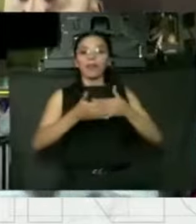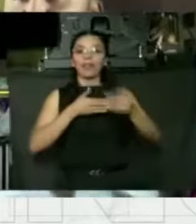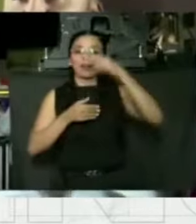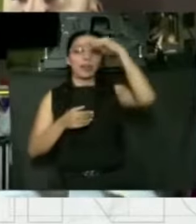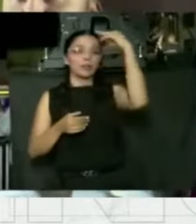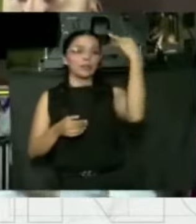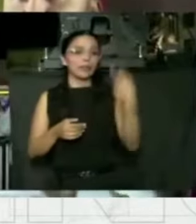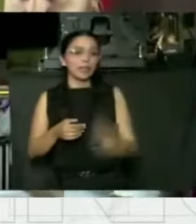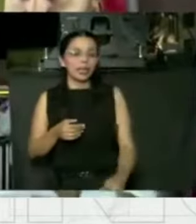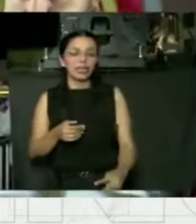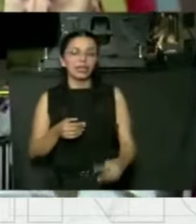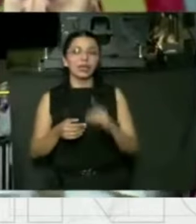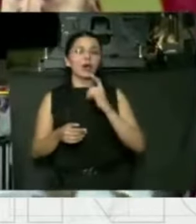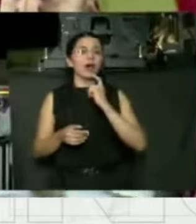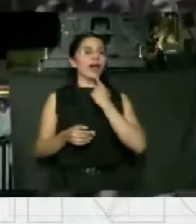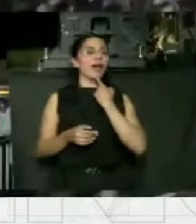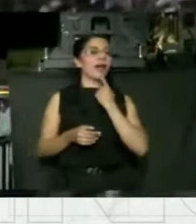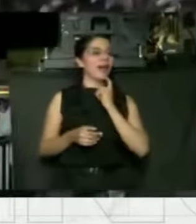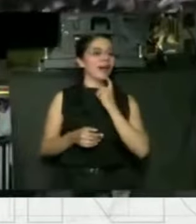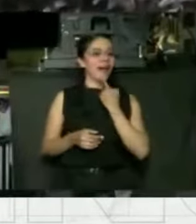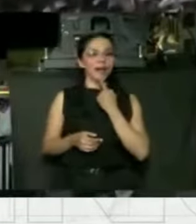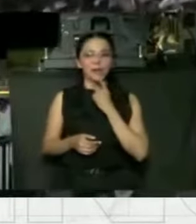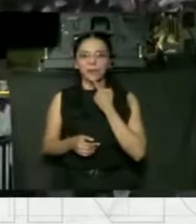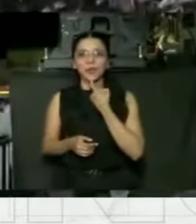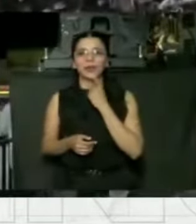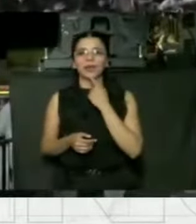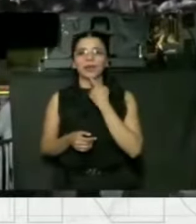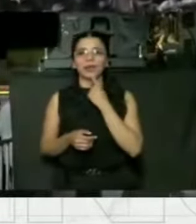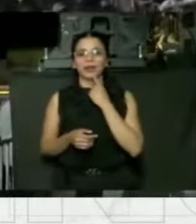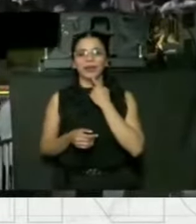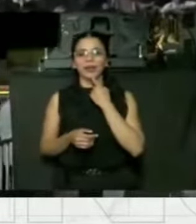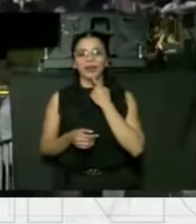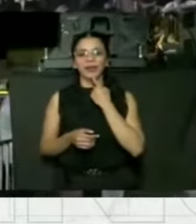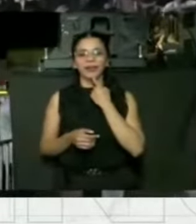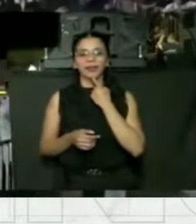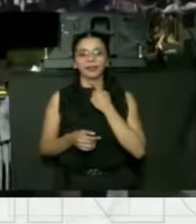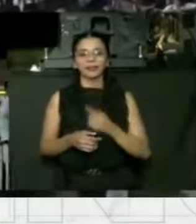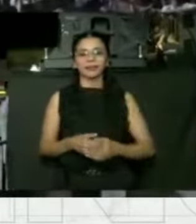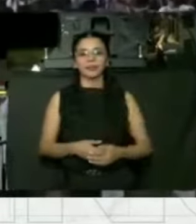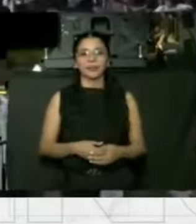México, Andrés Manuel López Obrador?